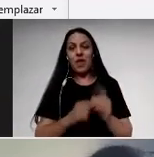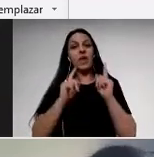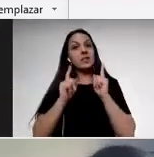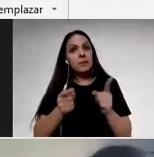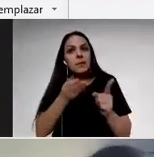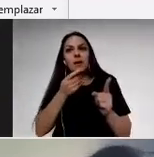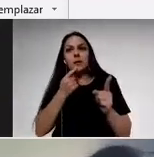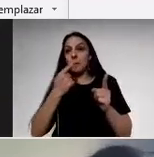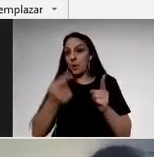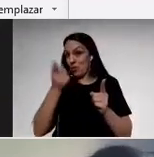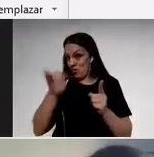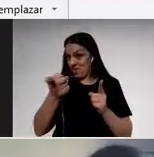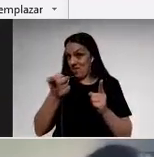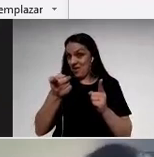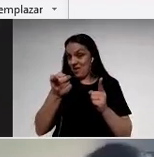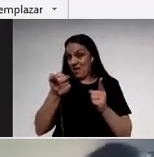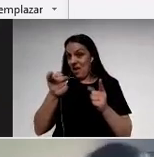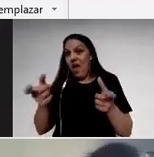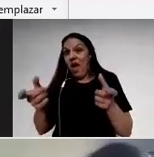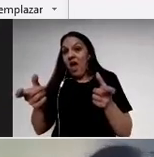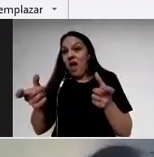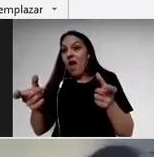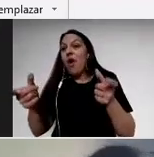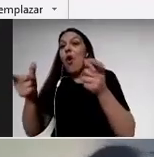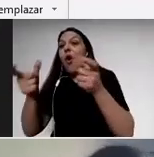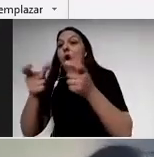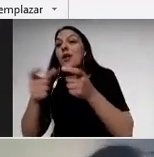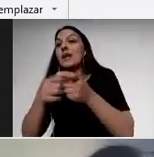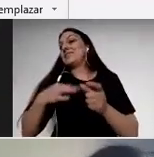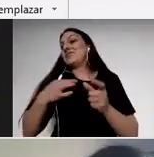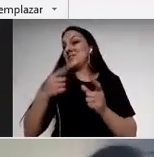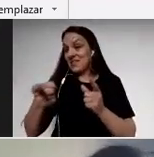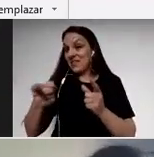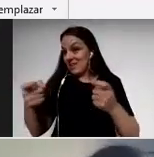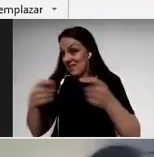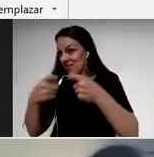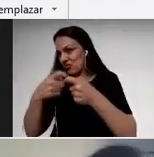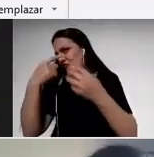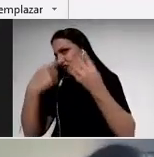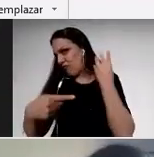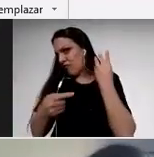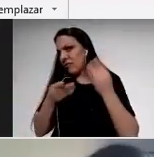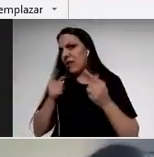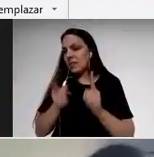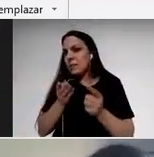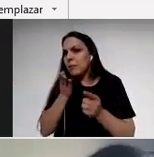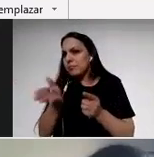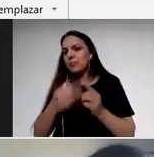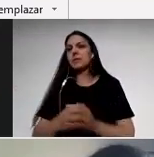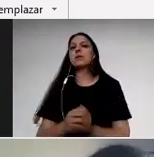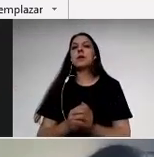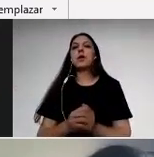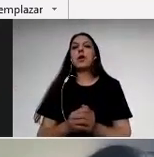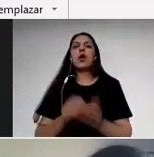organizaciones civiles de ese país. Entonces, se establece como informes paralelos, ¿sí? Y unas